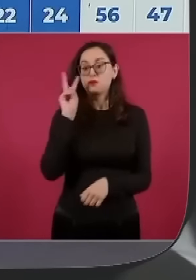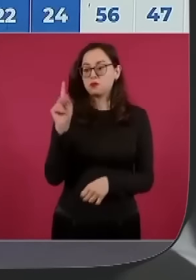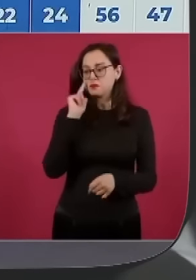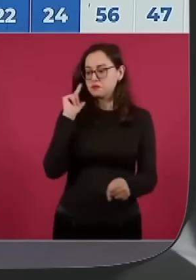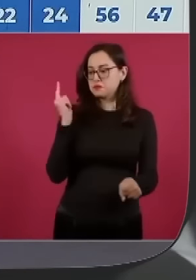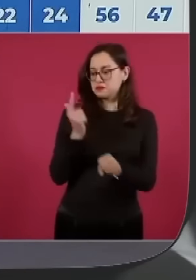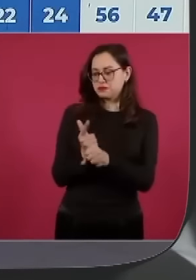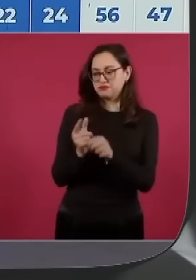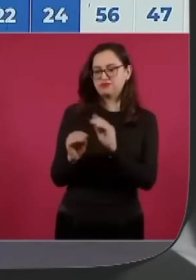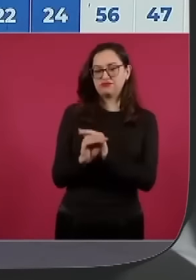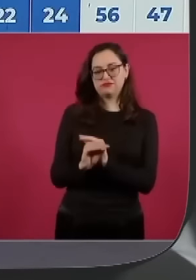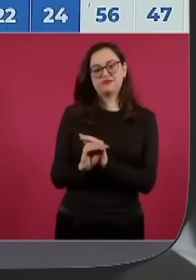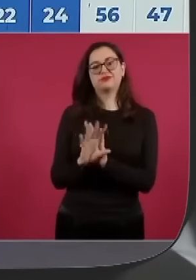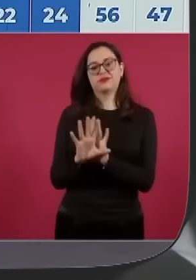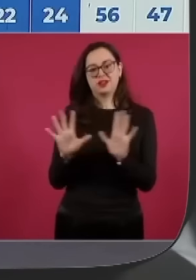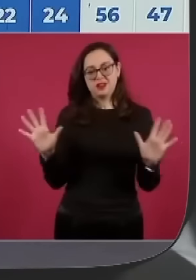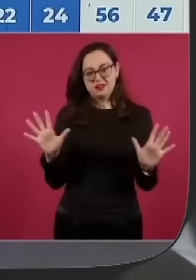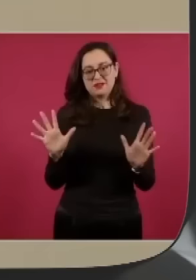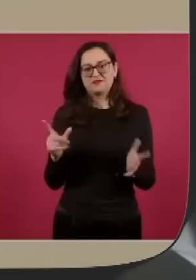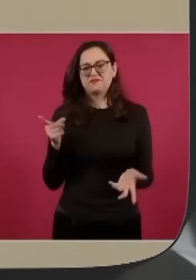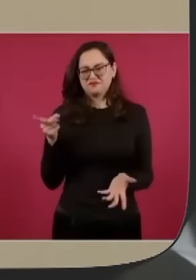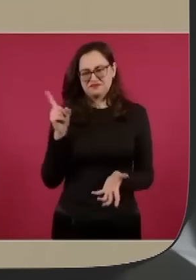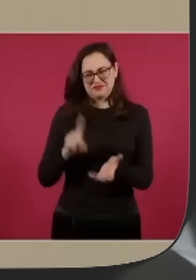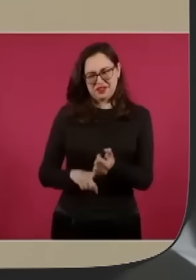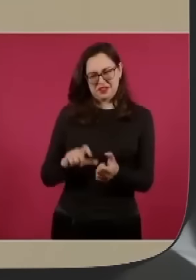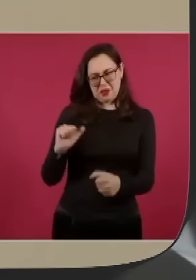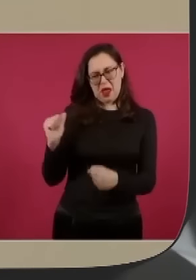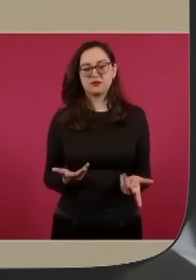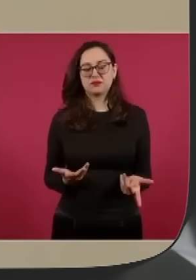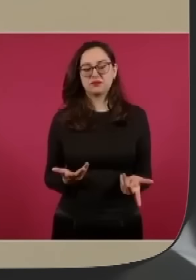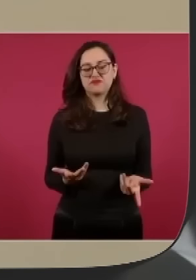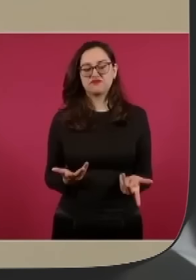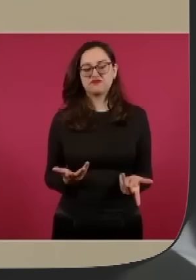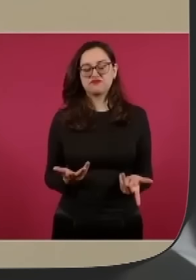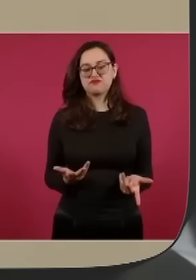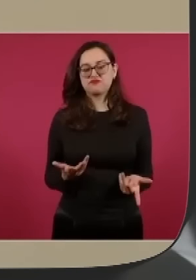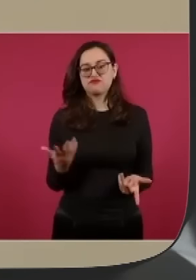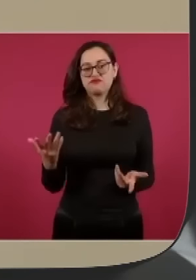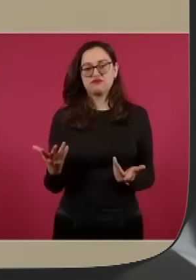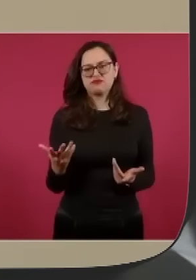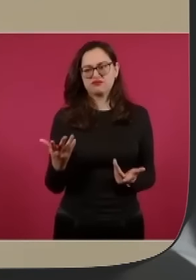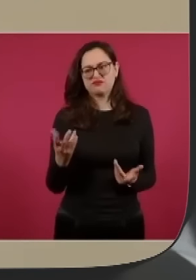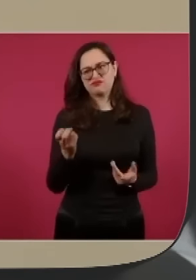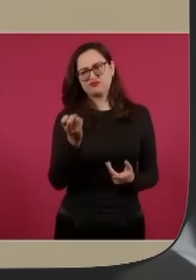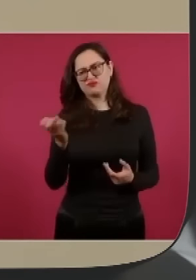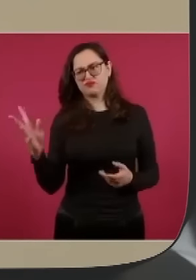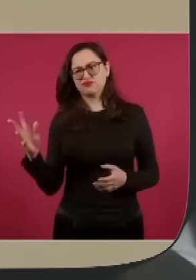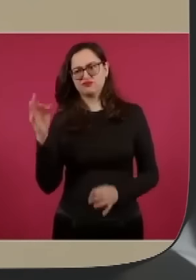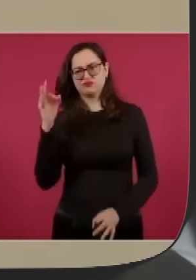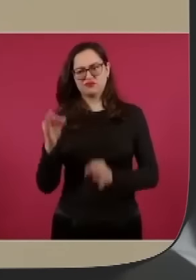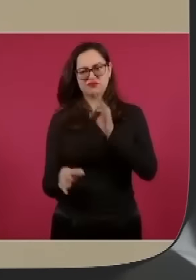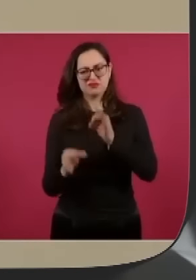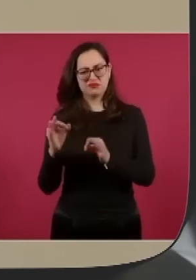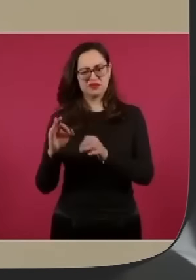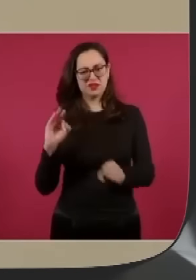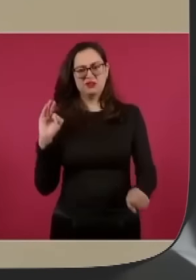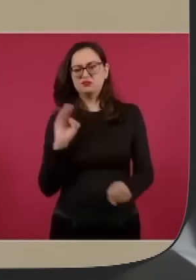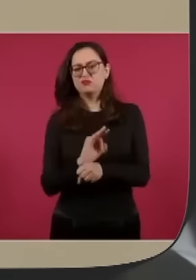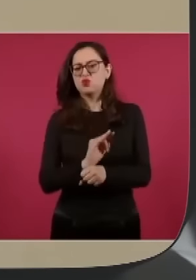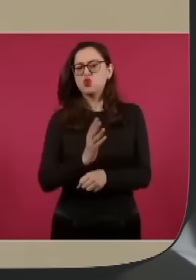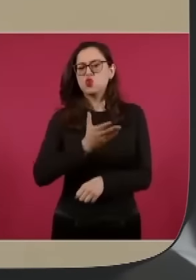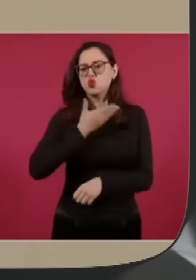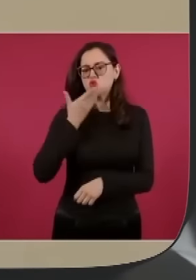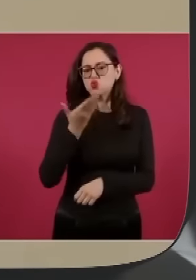el Poder Judicial algo pasa y las liberaciones pues se acostumbran a